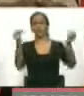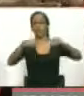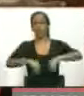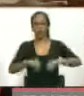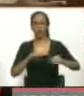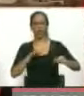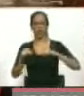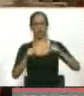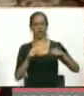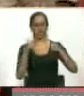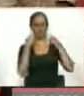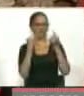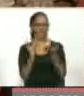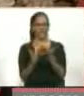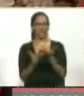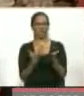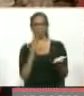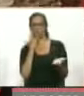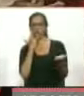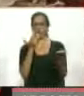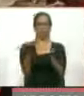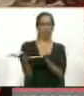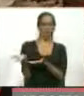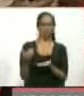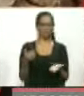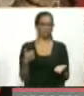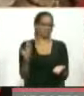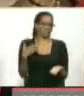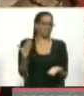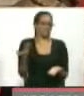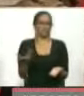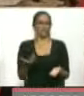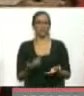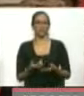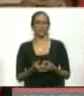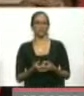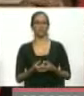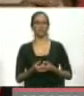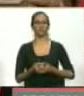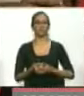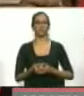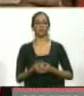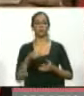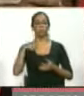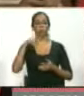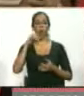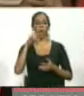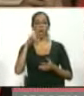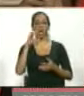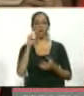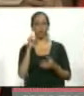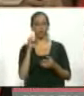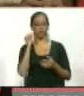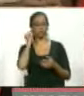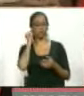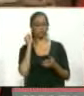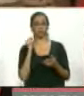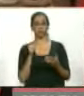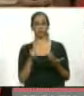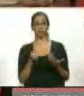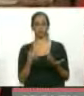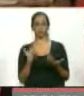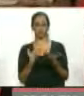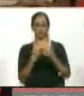fíjense que ahí está su héroe y la señora patricia poleo que hasta las horas en que nos veníamos